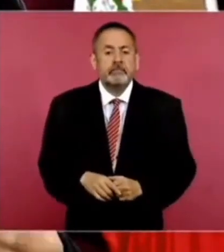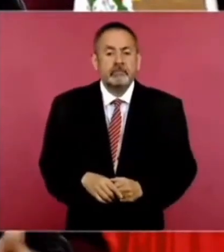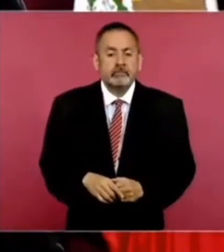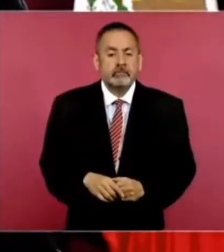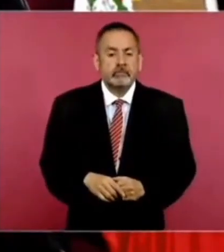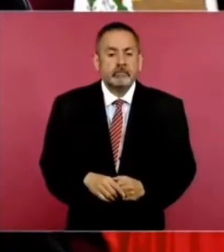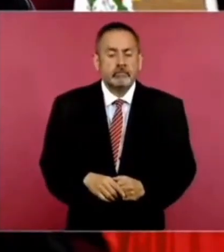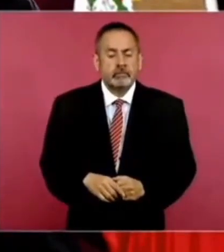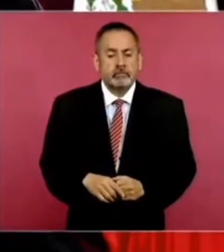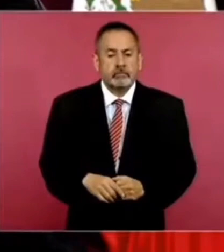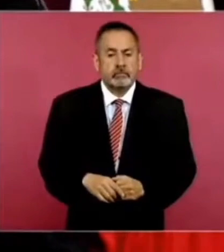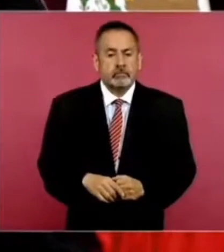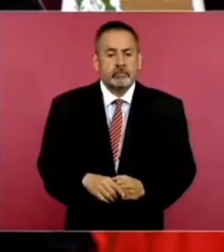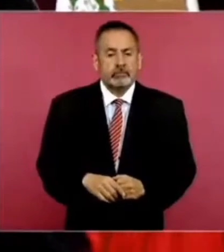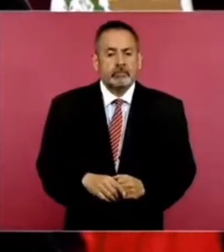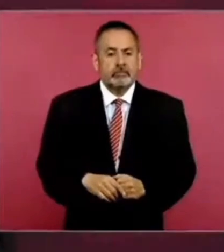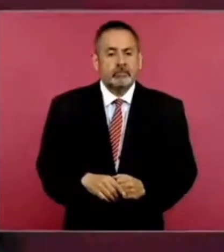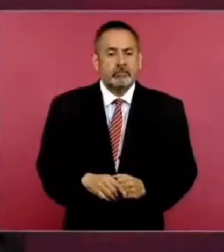que